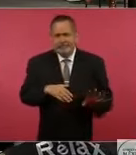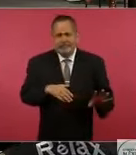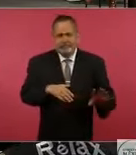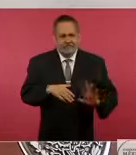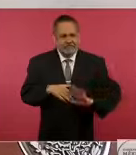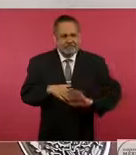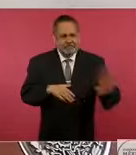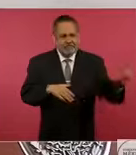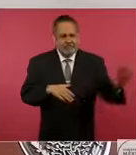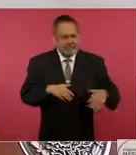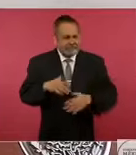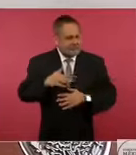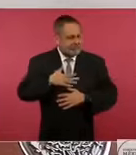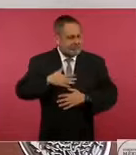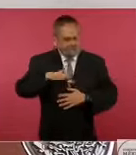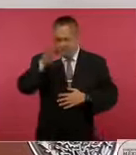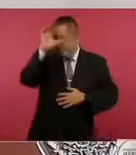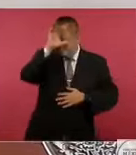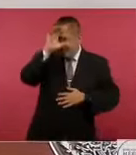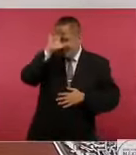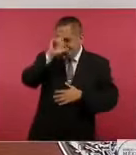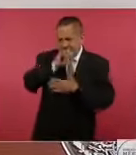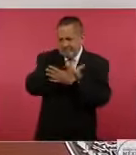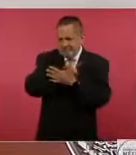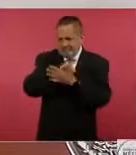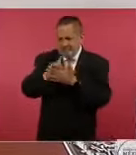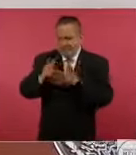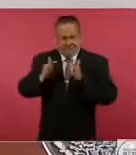Pero si tienes tu conciencia tranquila,